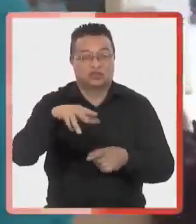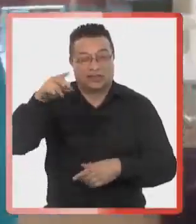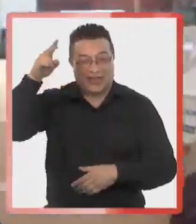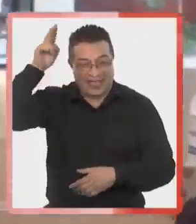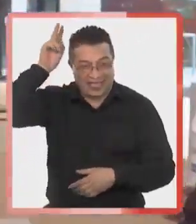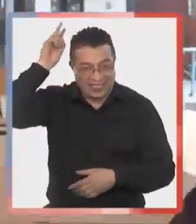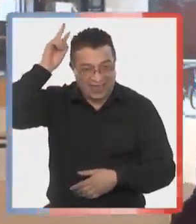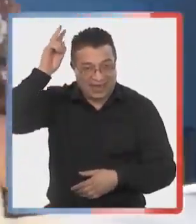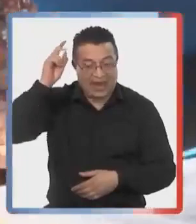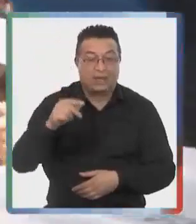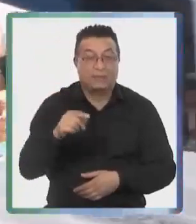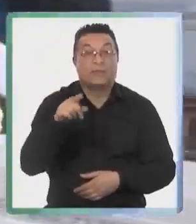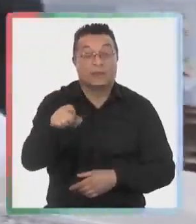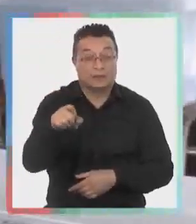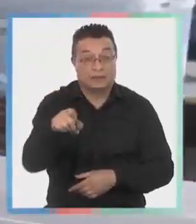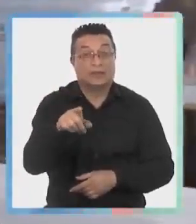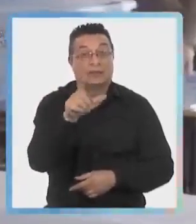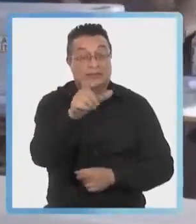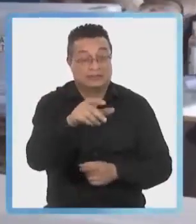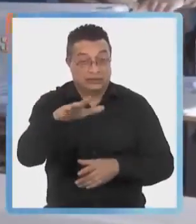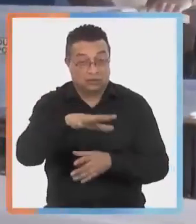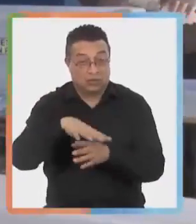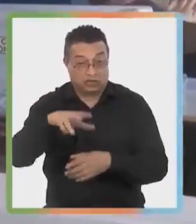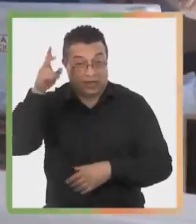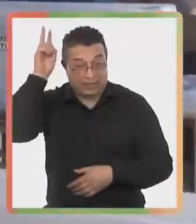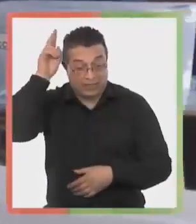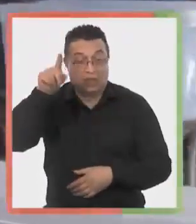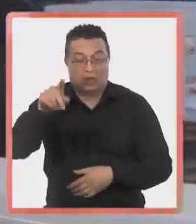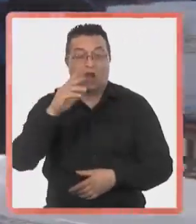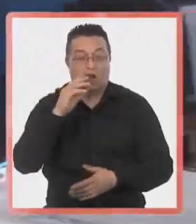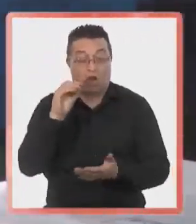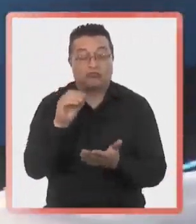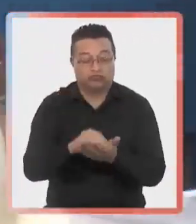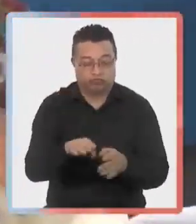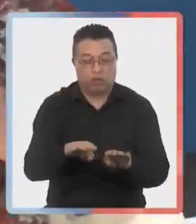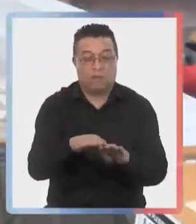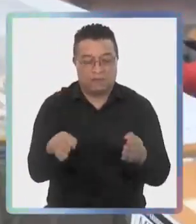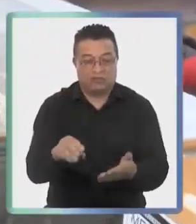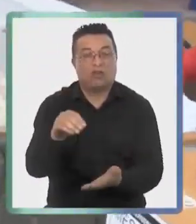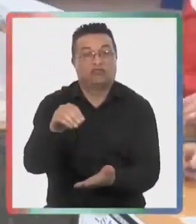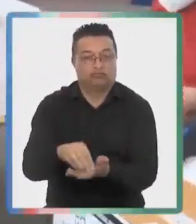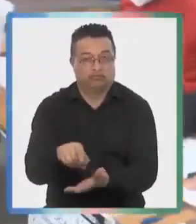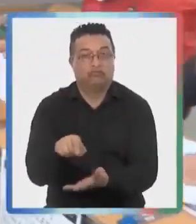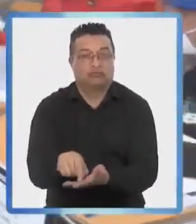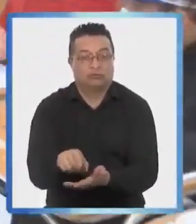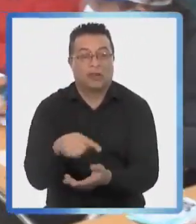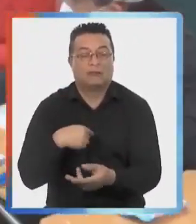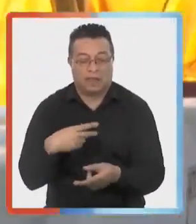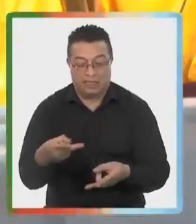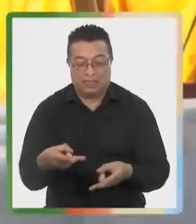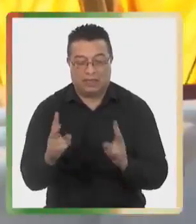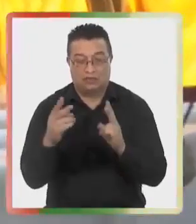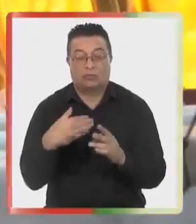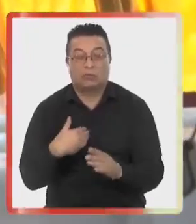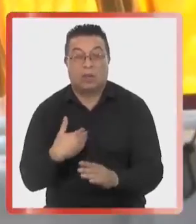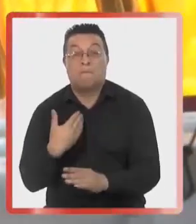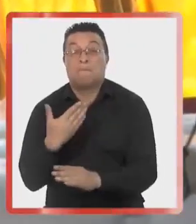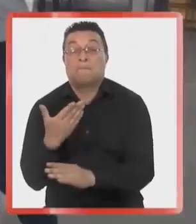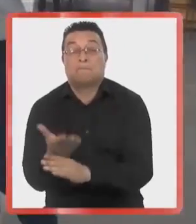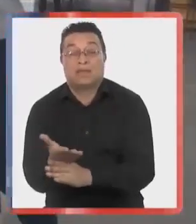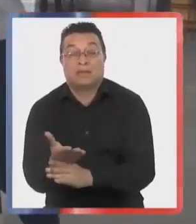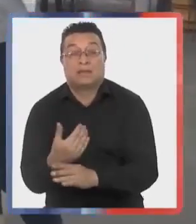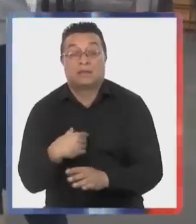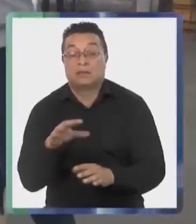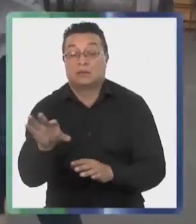indígena. Estos electores que tienen la condición indígena van a aparecer en el padrón de la mesa y van a tener el derecho a pedir, si